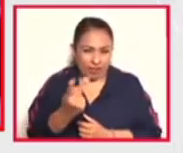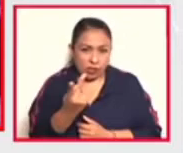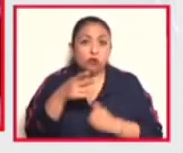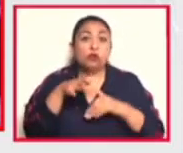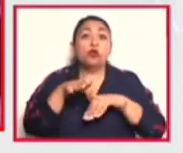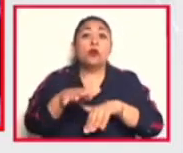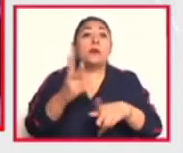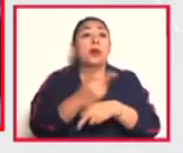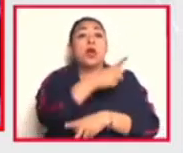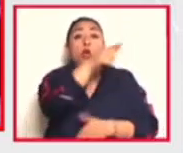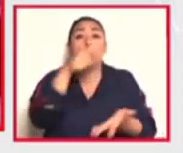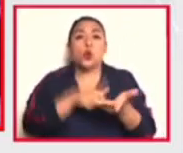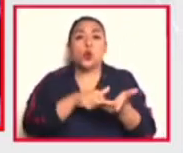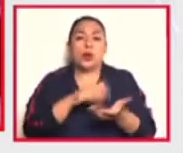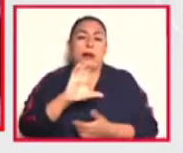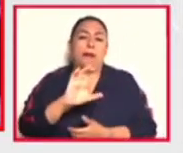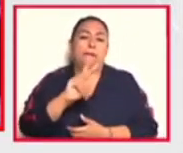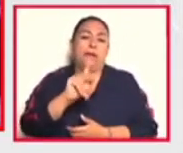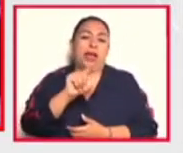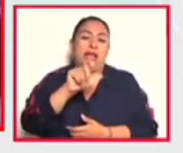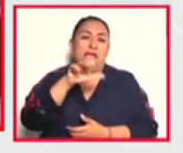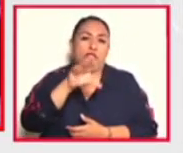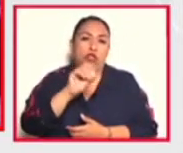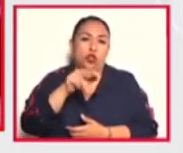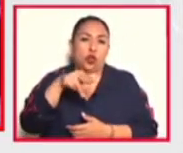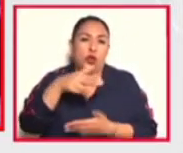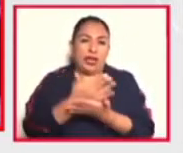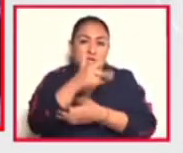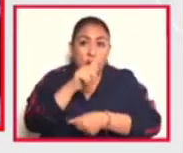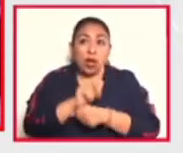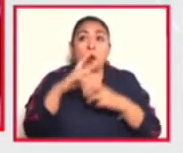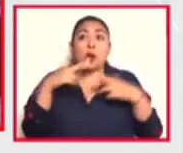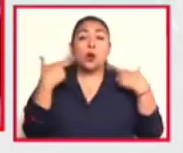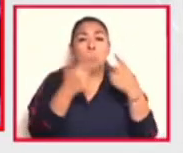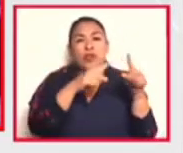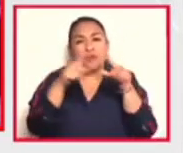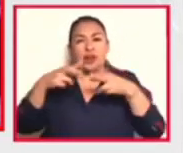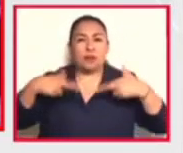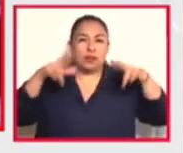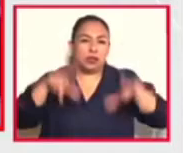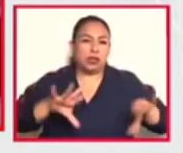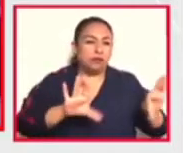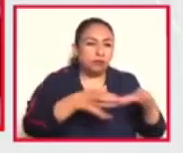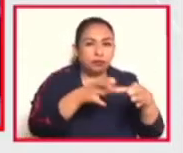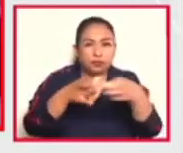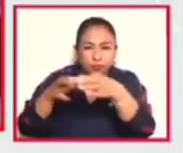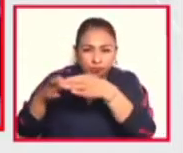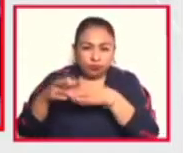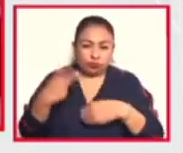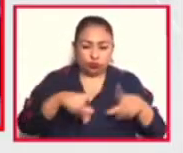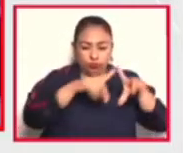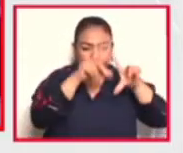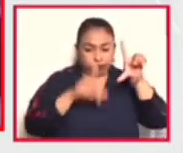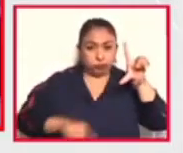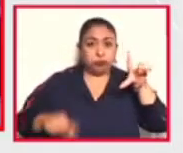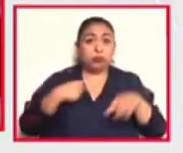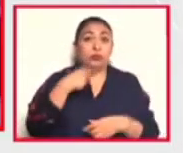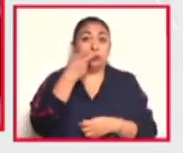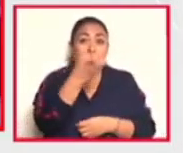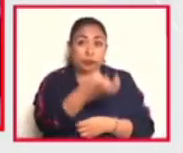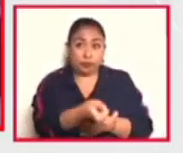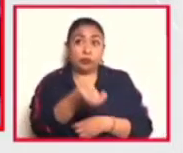Palacio Nacional, donde se reunieron varios representantes de distintas etnias de nuestro país, y esto es algo que se lleva,